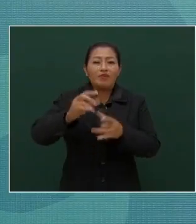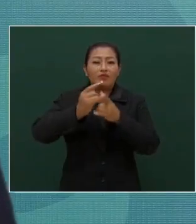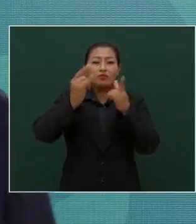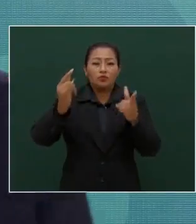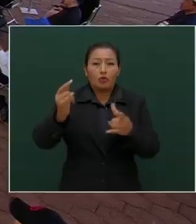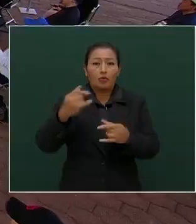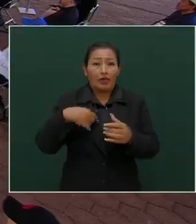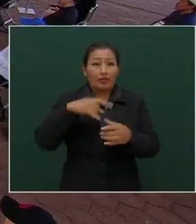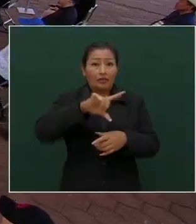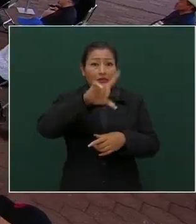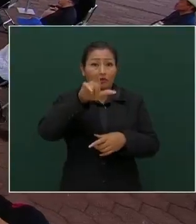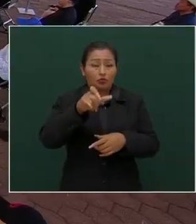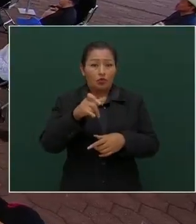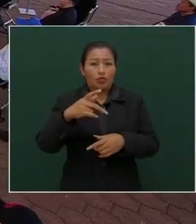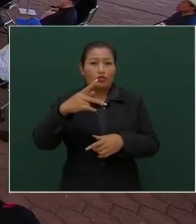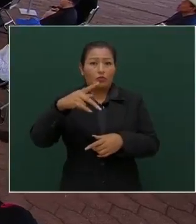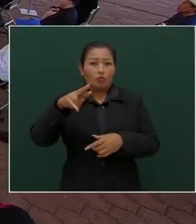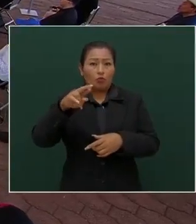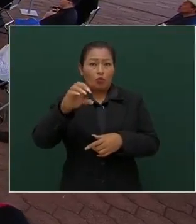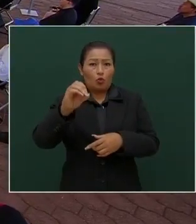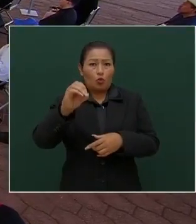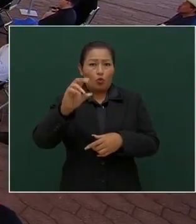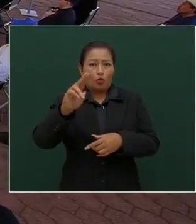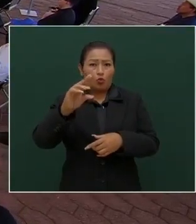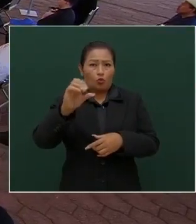procurador Murillo Cara.